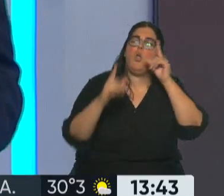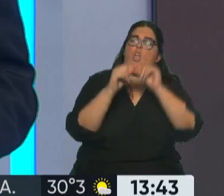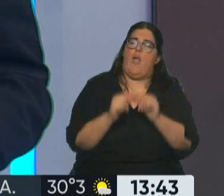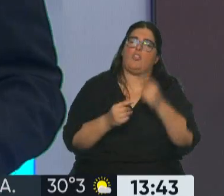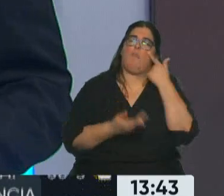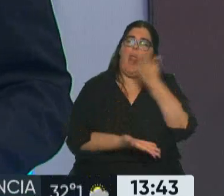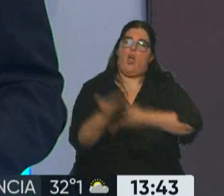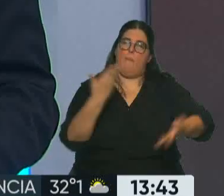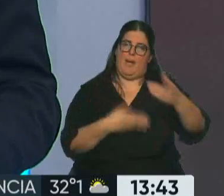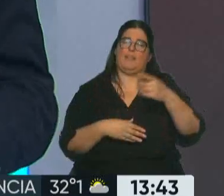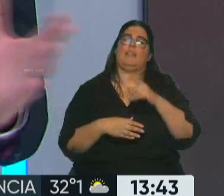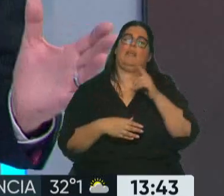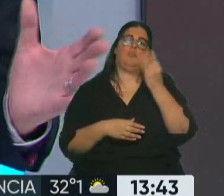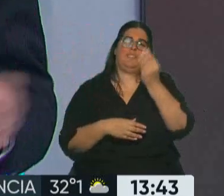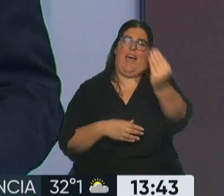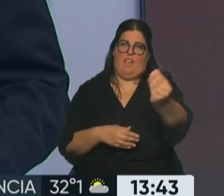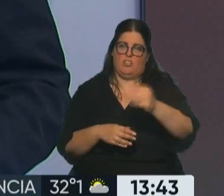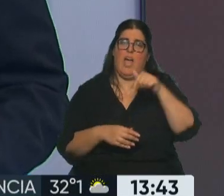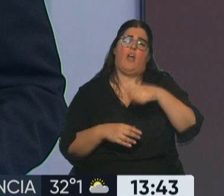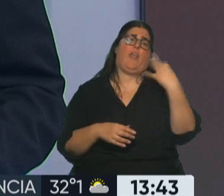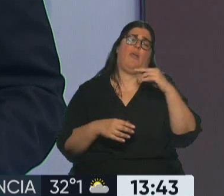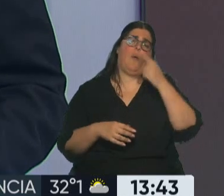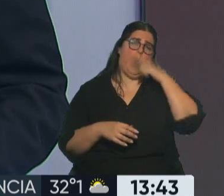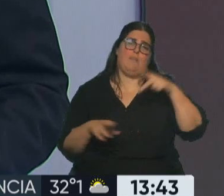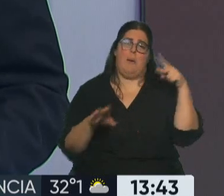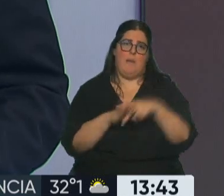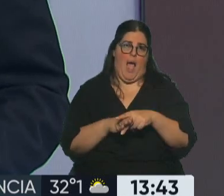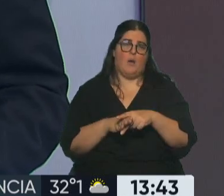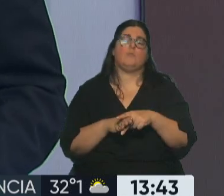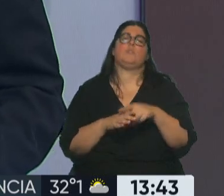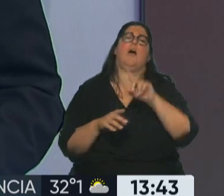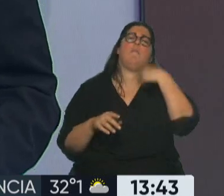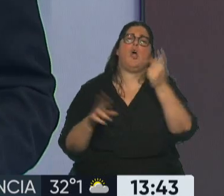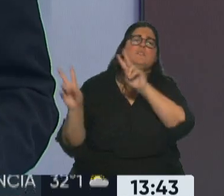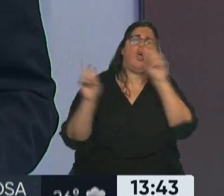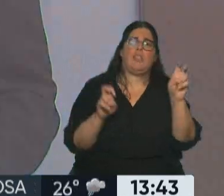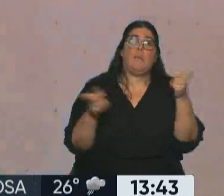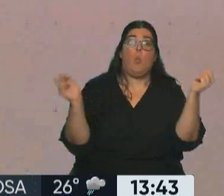compartiendo en los próximos sábados Pero tenemos hacer la última pausa y un adelanto cuándo volvamos este tema